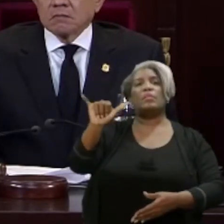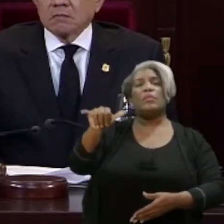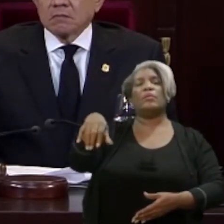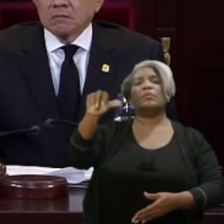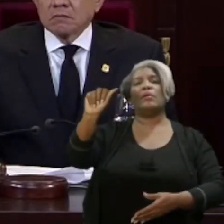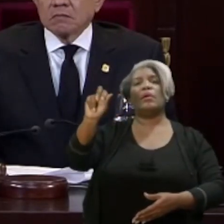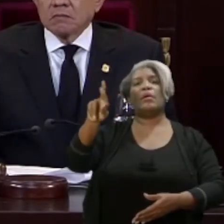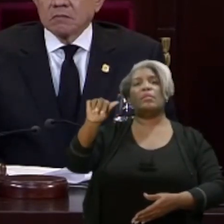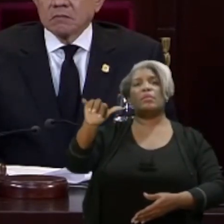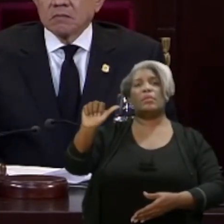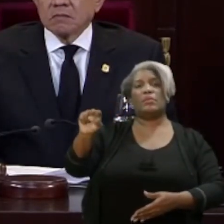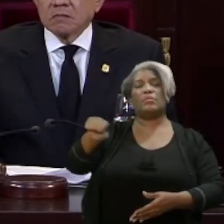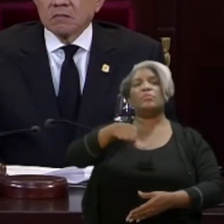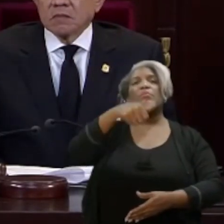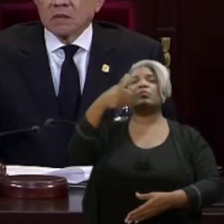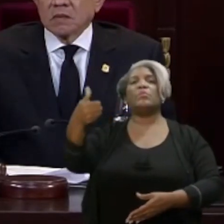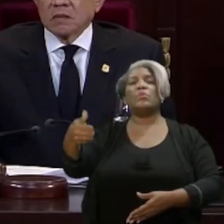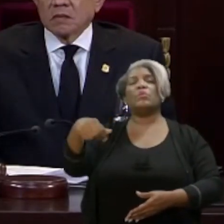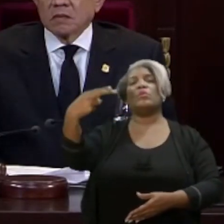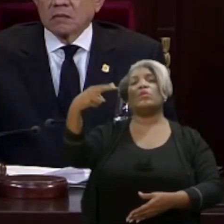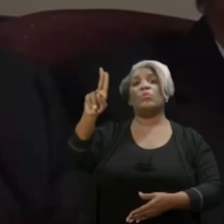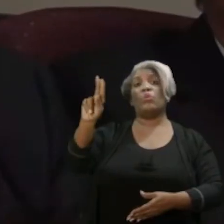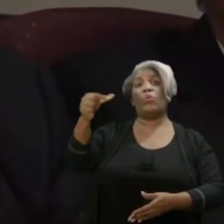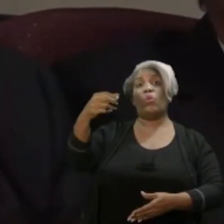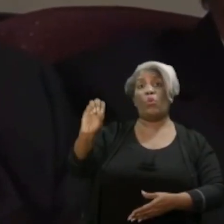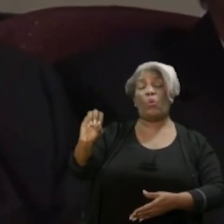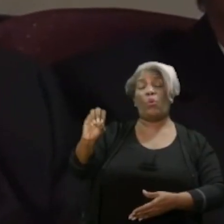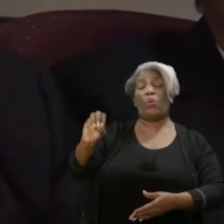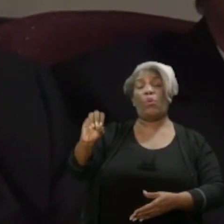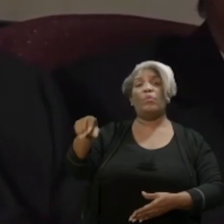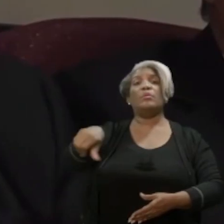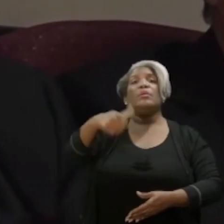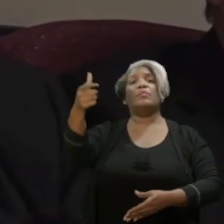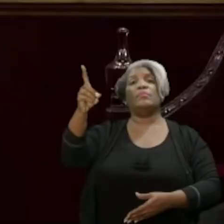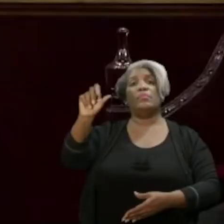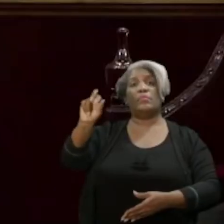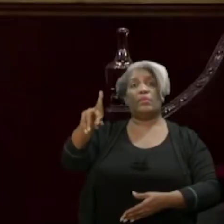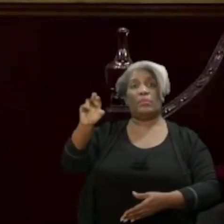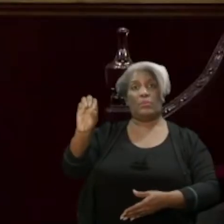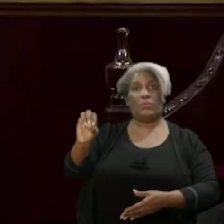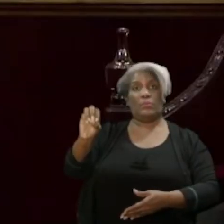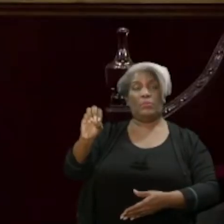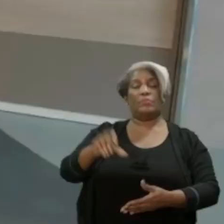el pediátrico Hugo Mendoza y el Darío Contreras. Además,